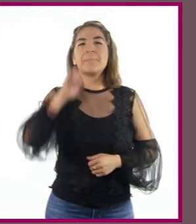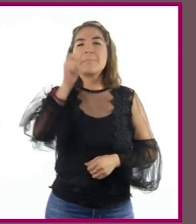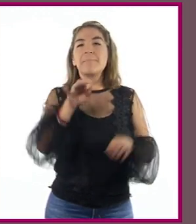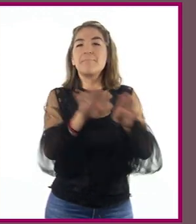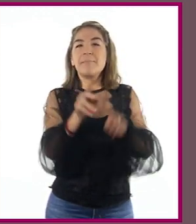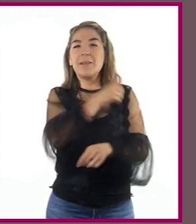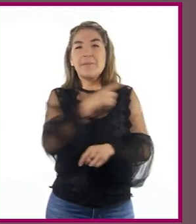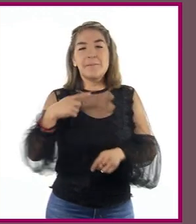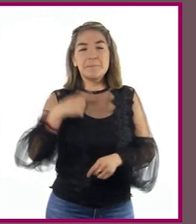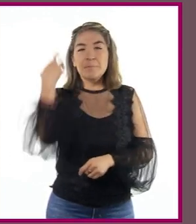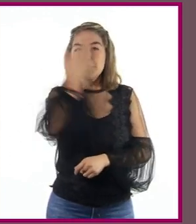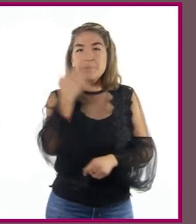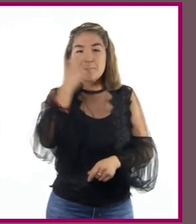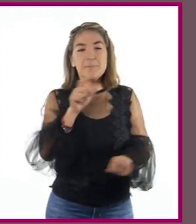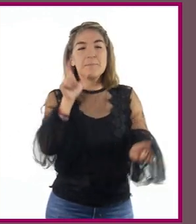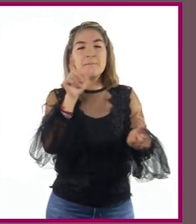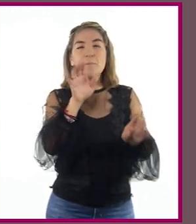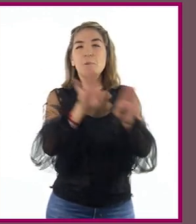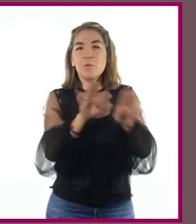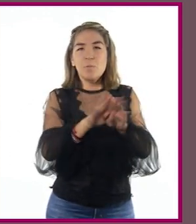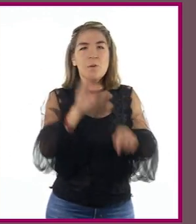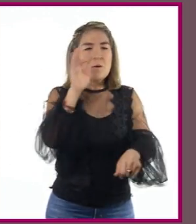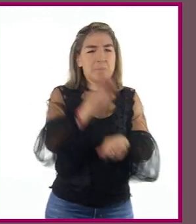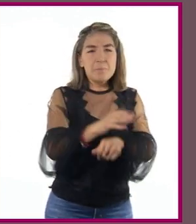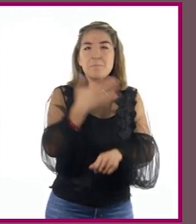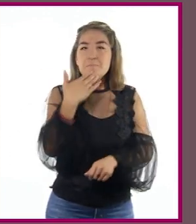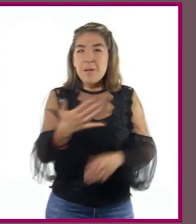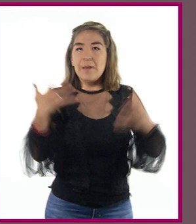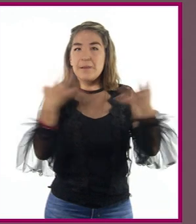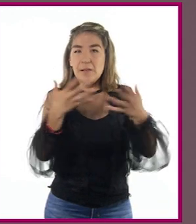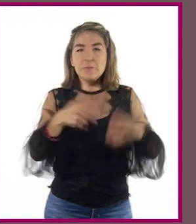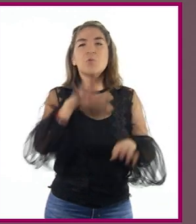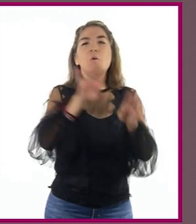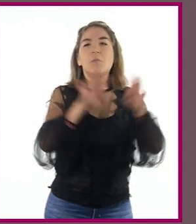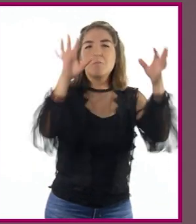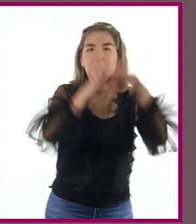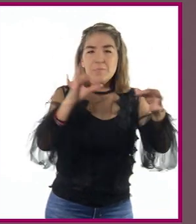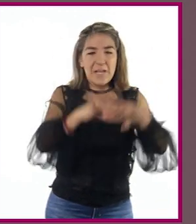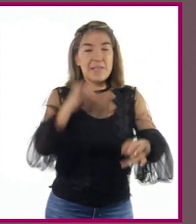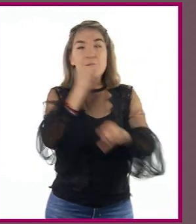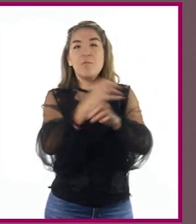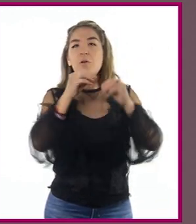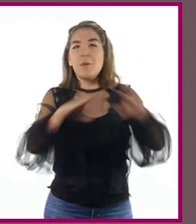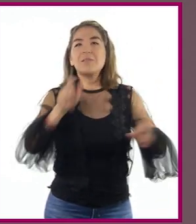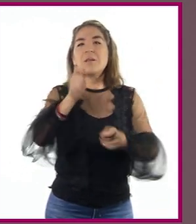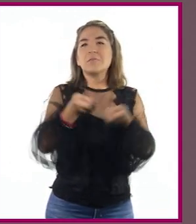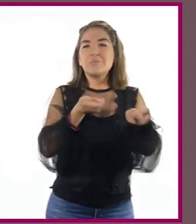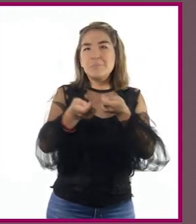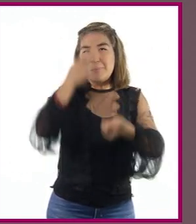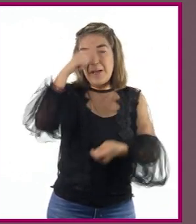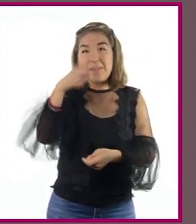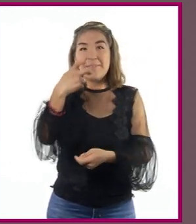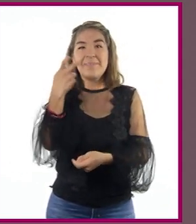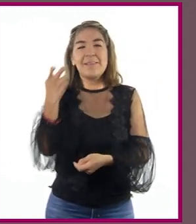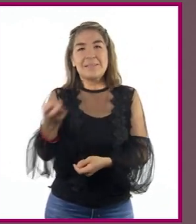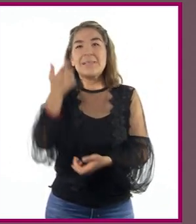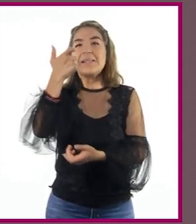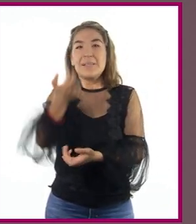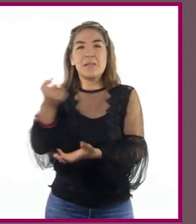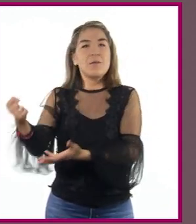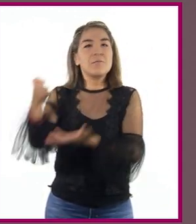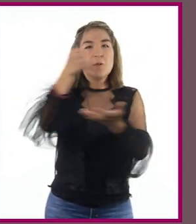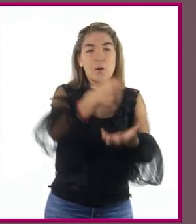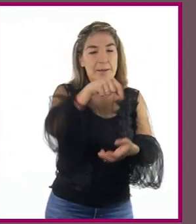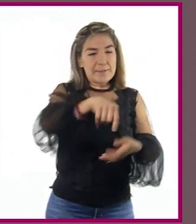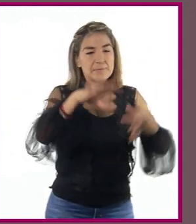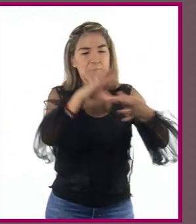se cumpla la legislación europea, el Tribunal de Cuentas, que controla la financiación de las actividades